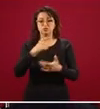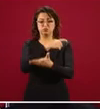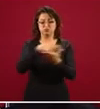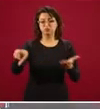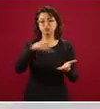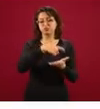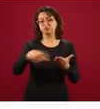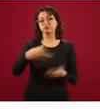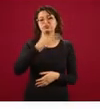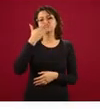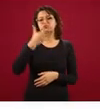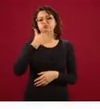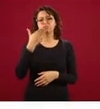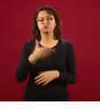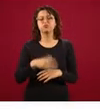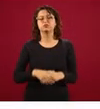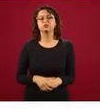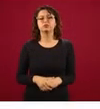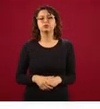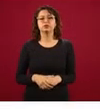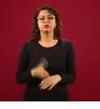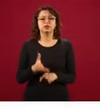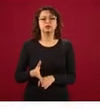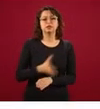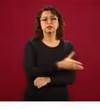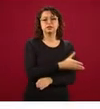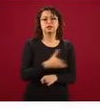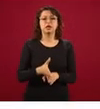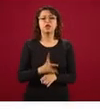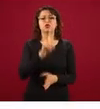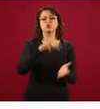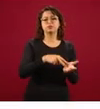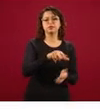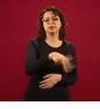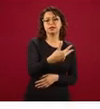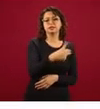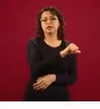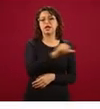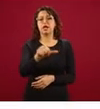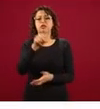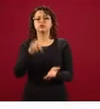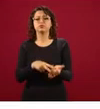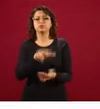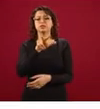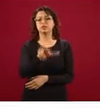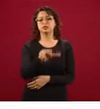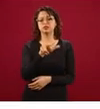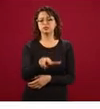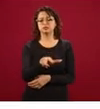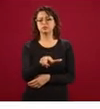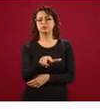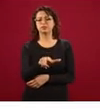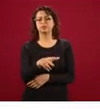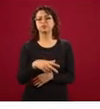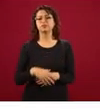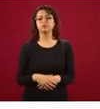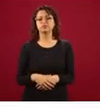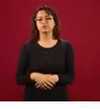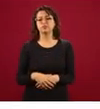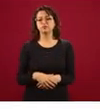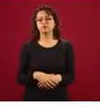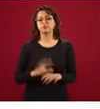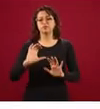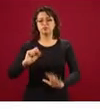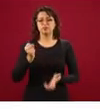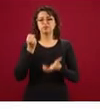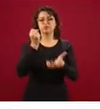compras, cómo a lo largo del sexenio anterior, 2013-2018, se utilizaron recursos